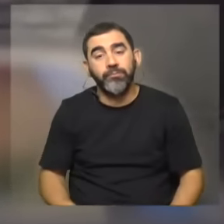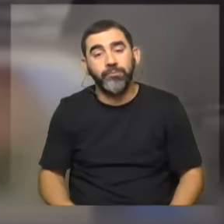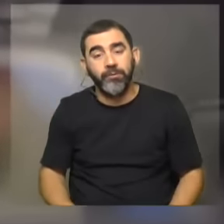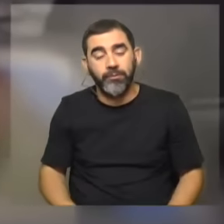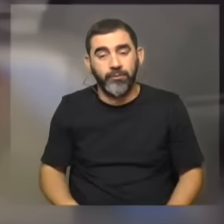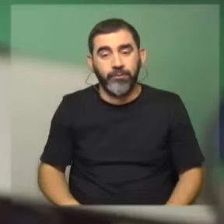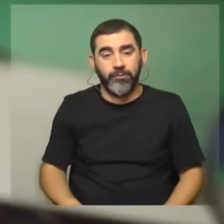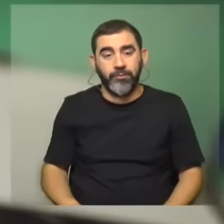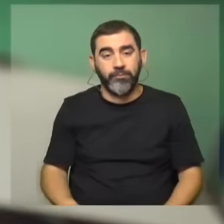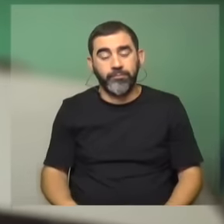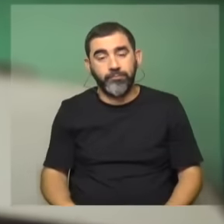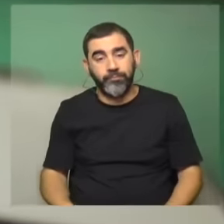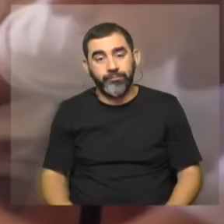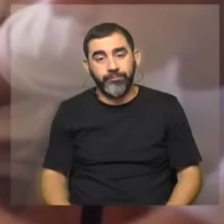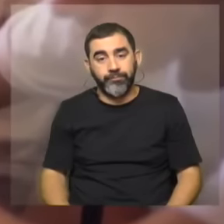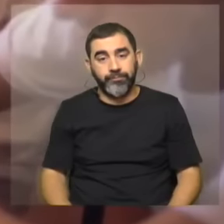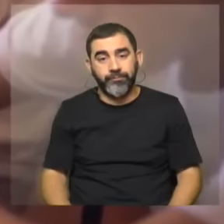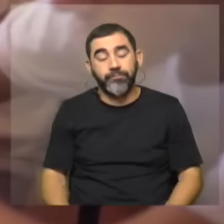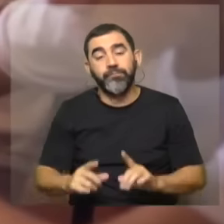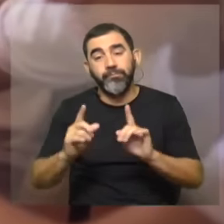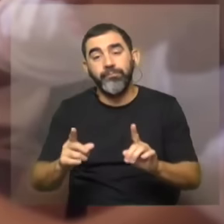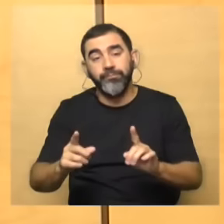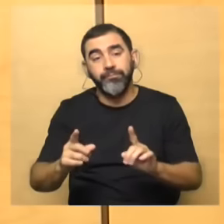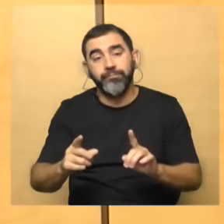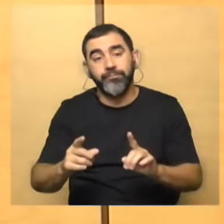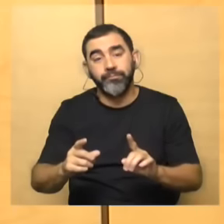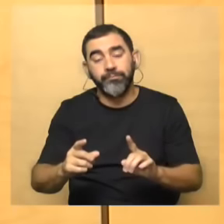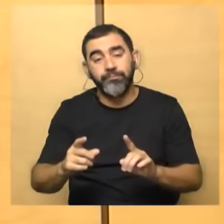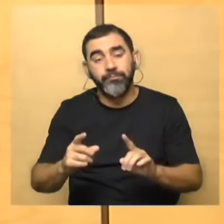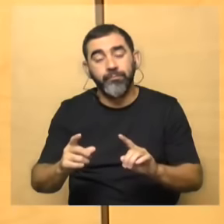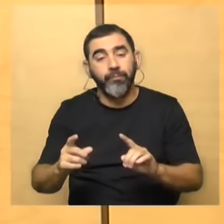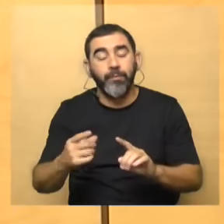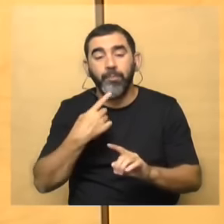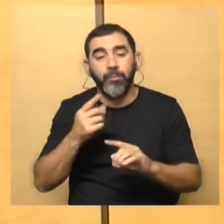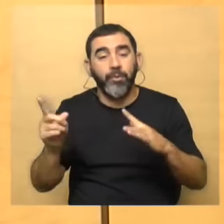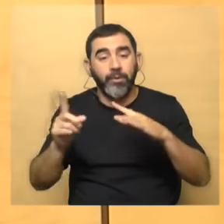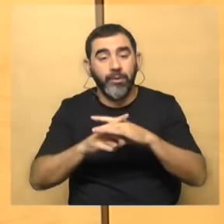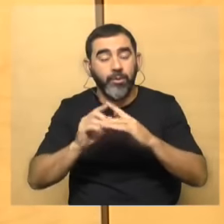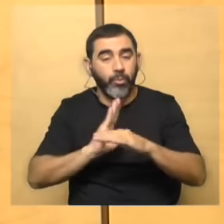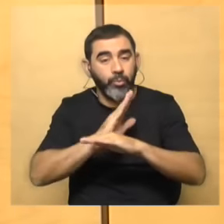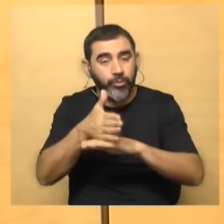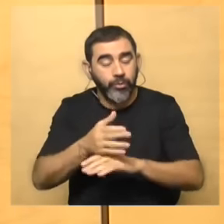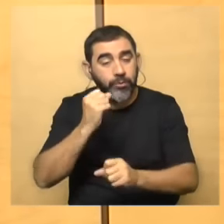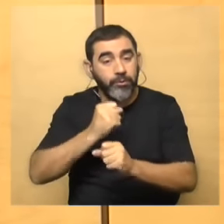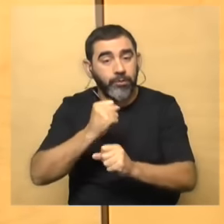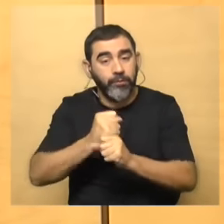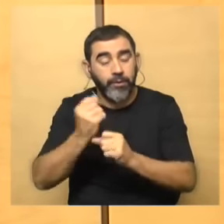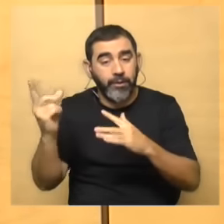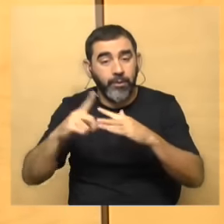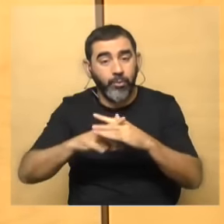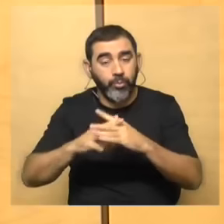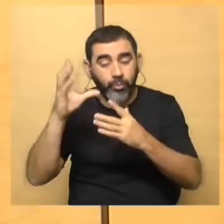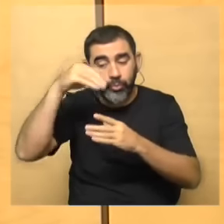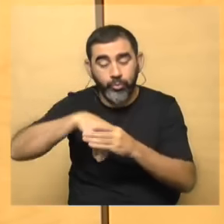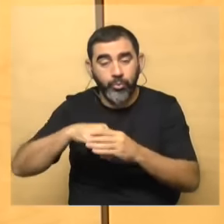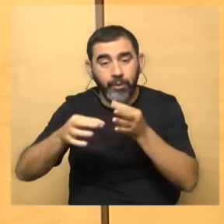de ahí este algunas temáticas hasta lo que tiene que ver con este la inclusión de de accesibilidad de trabajar este la inclusión como parte de